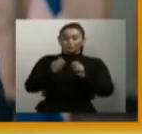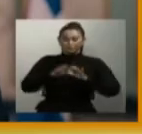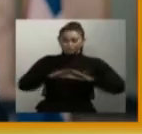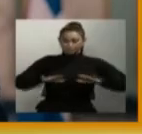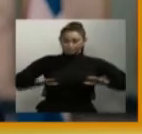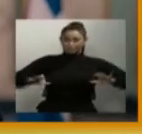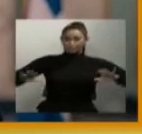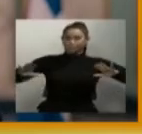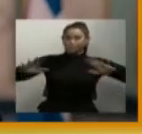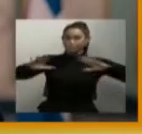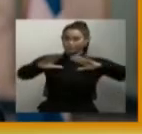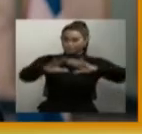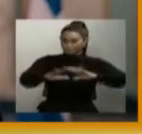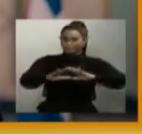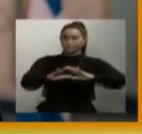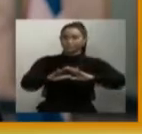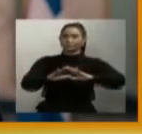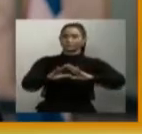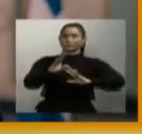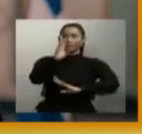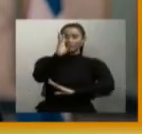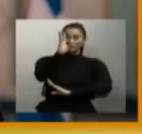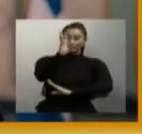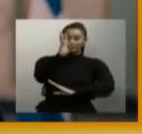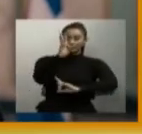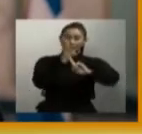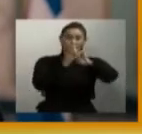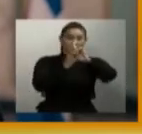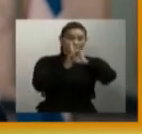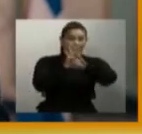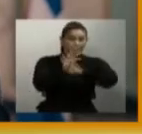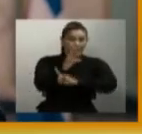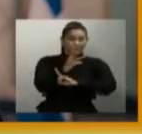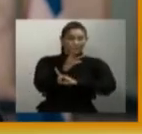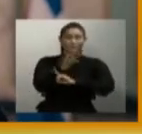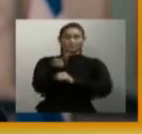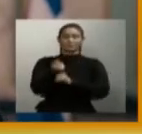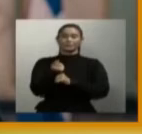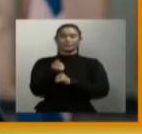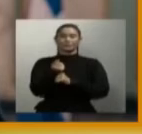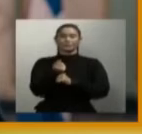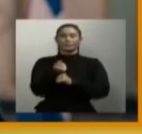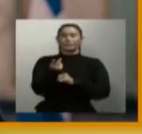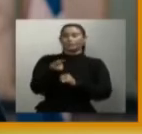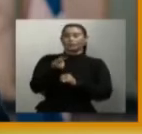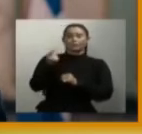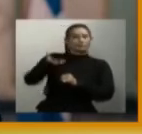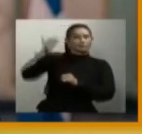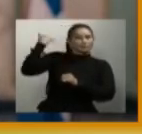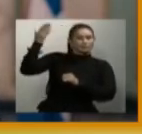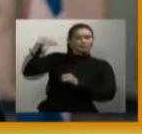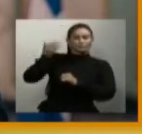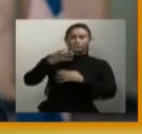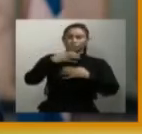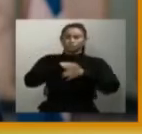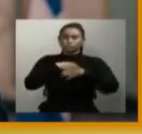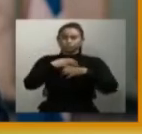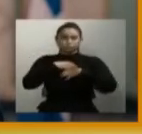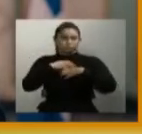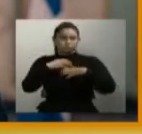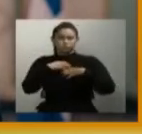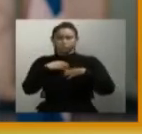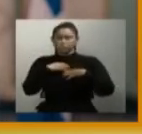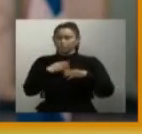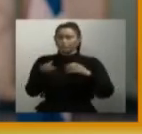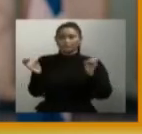para comprar la gasolina para su vehículo lo que quiere decir que andamos como andamos como equivocado en el manejo